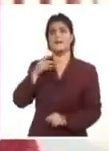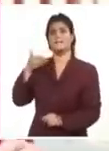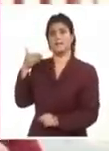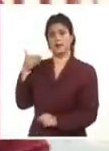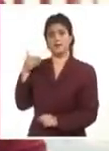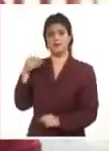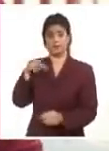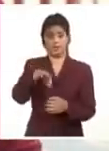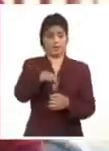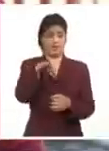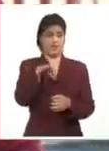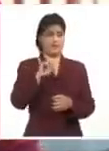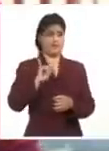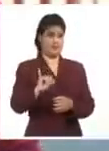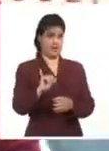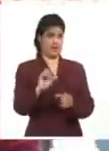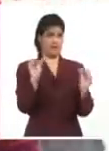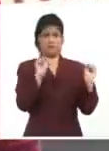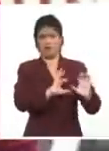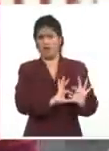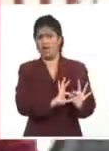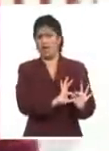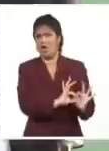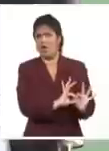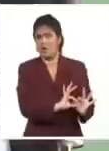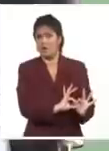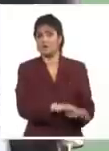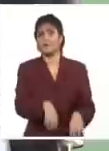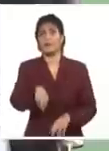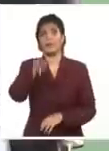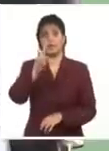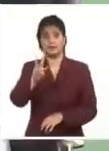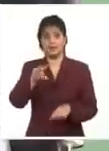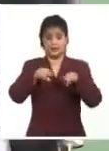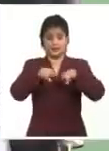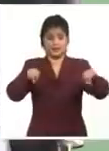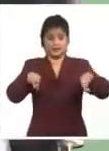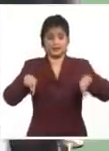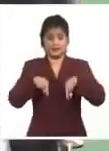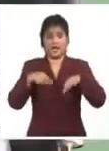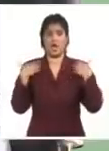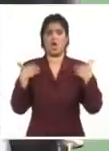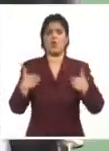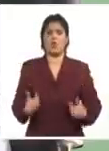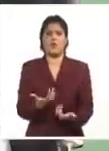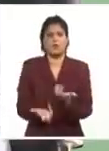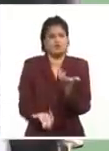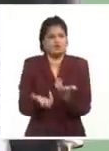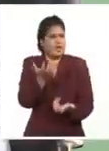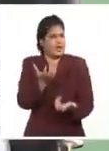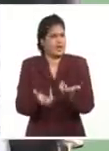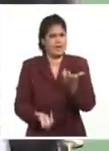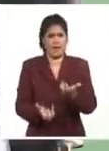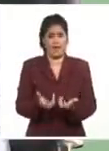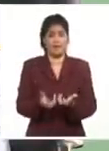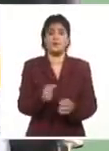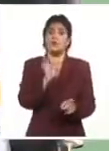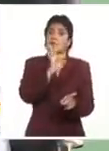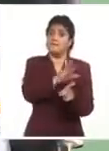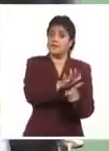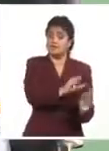ellos en la sala de terapia intensiva y 3 en la sala de quemado. En el hospital inicialmente se recibieron 30 pacientes.